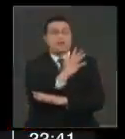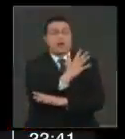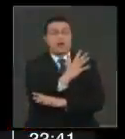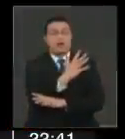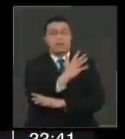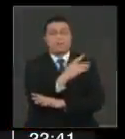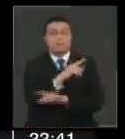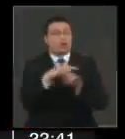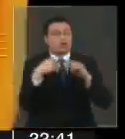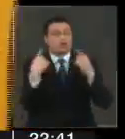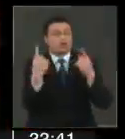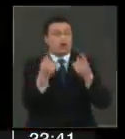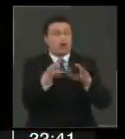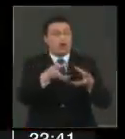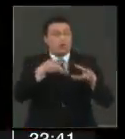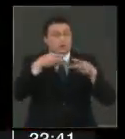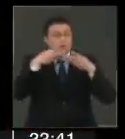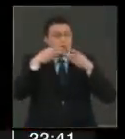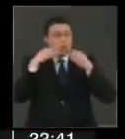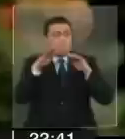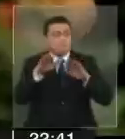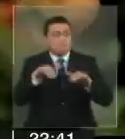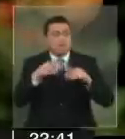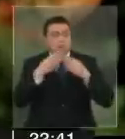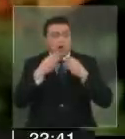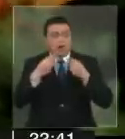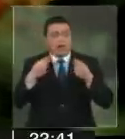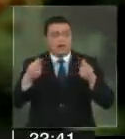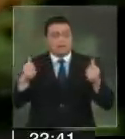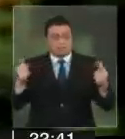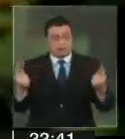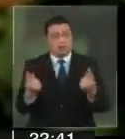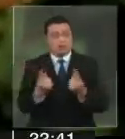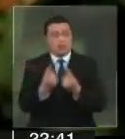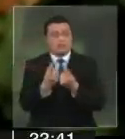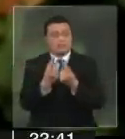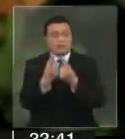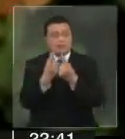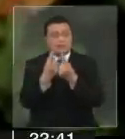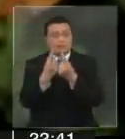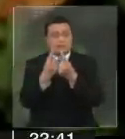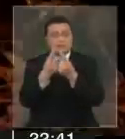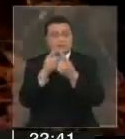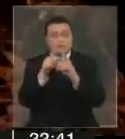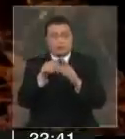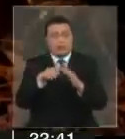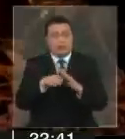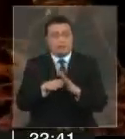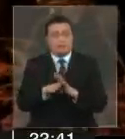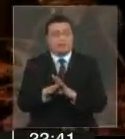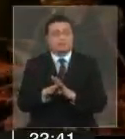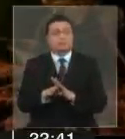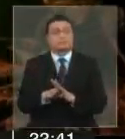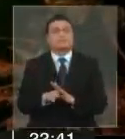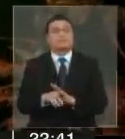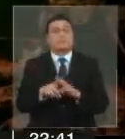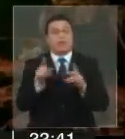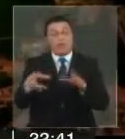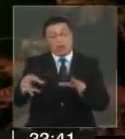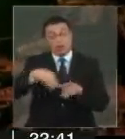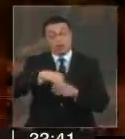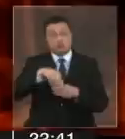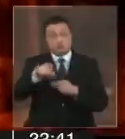Todos respiran el mismo aire, se encuentran, se separan. La inclusión es una